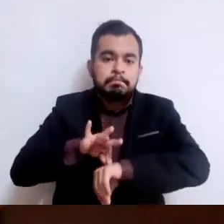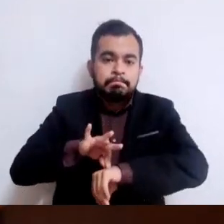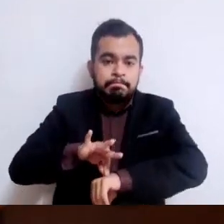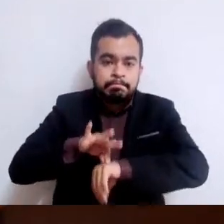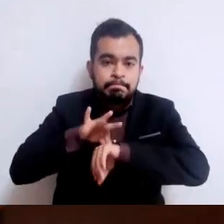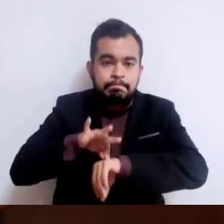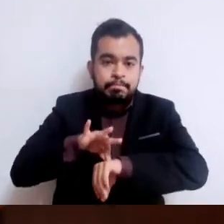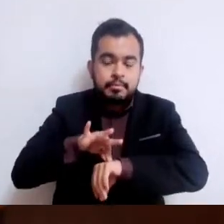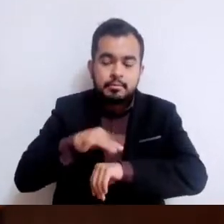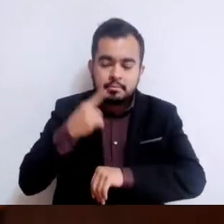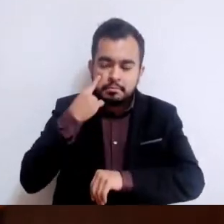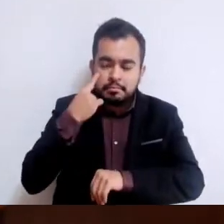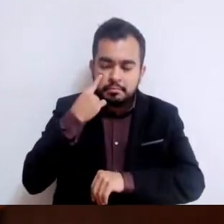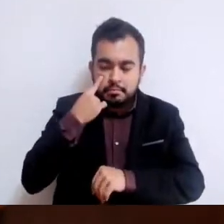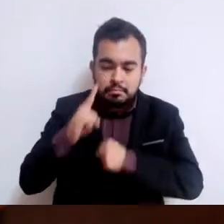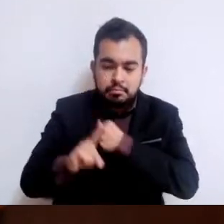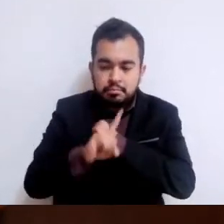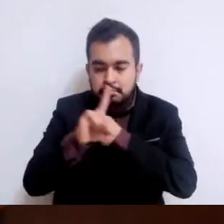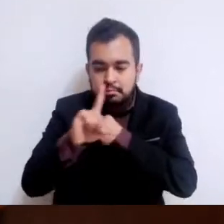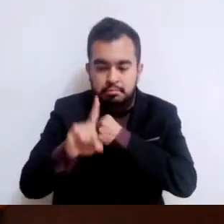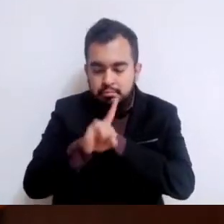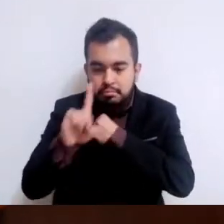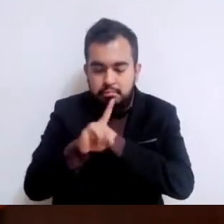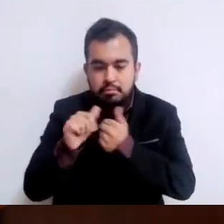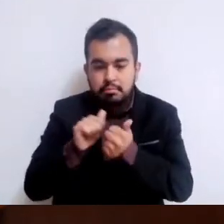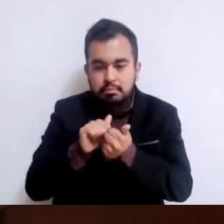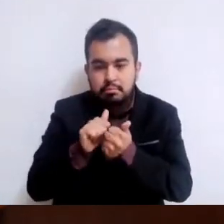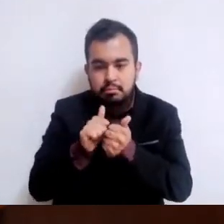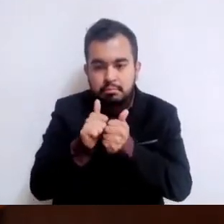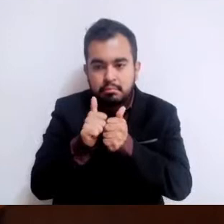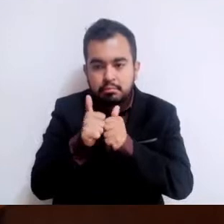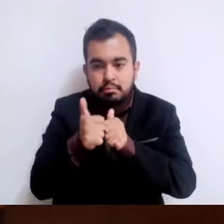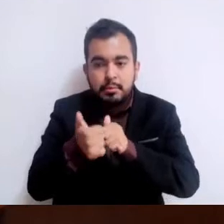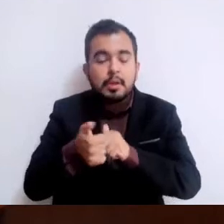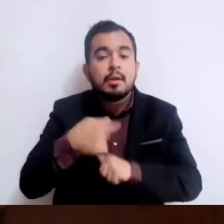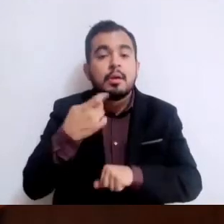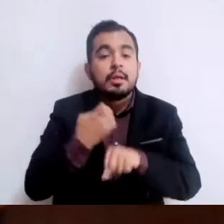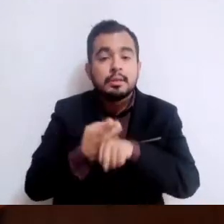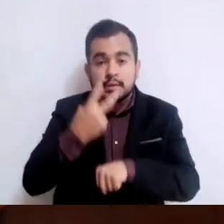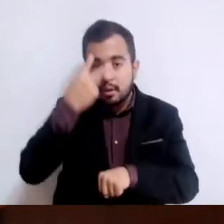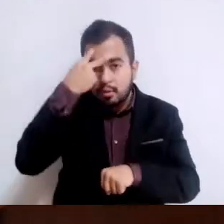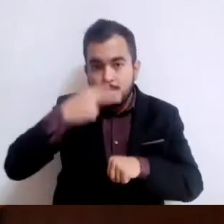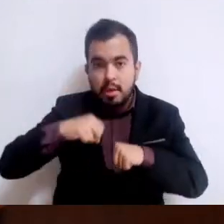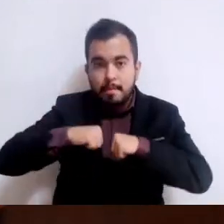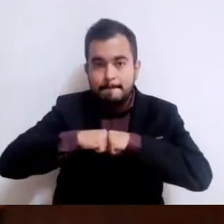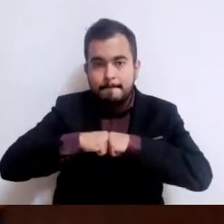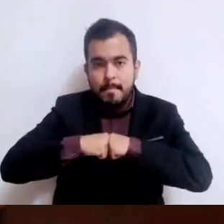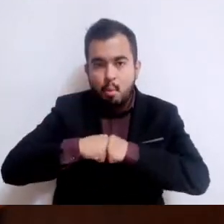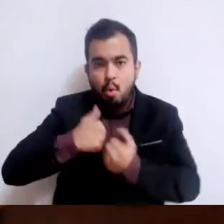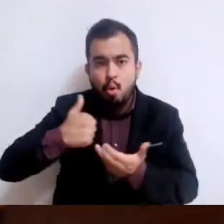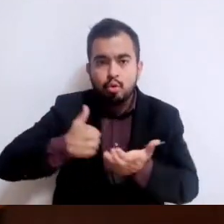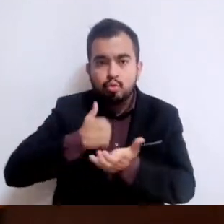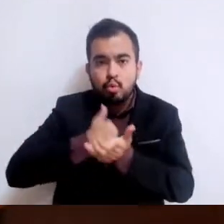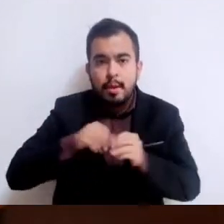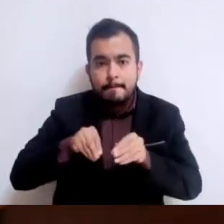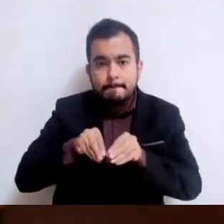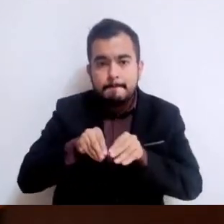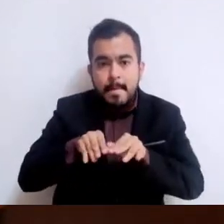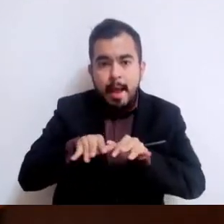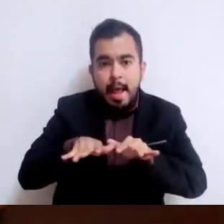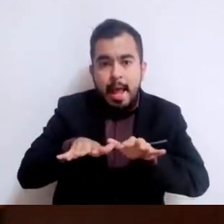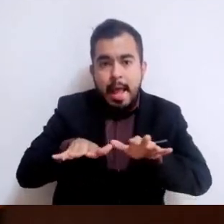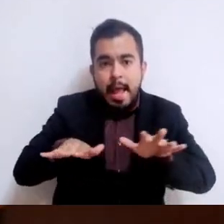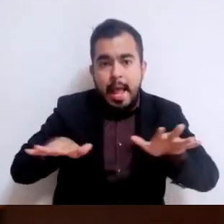más problemático crecimiento del conurbado mexiquense que envuelve a la Ciudad de México. Como tal, he sido